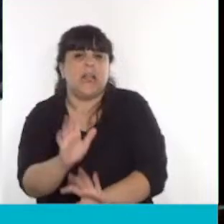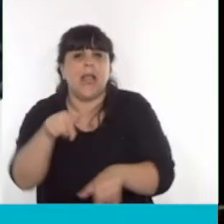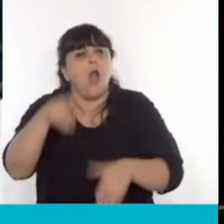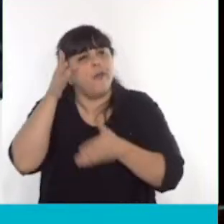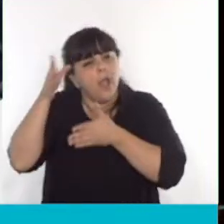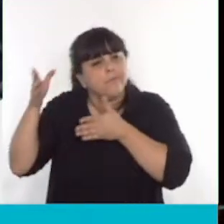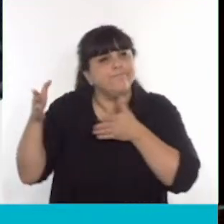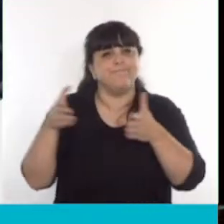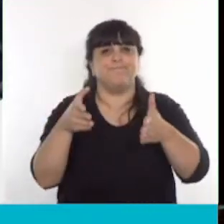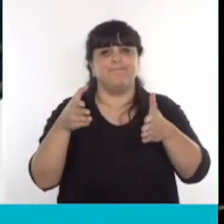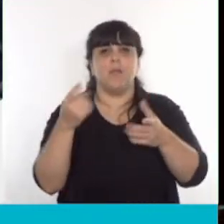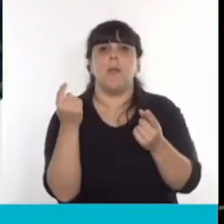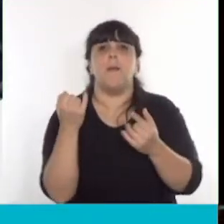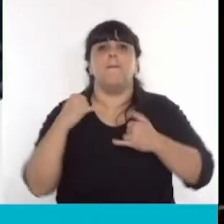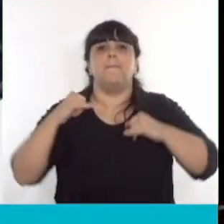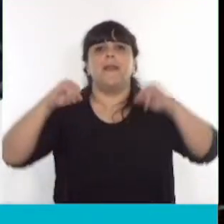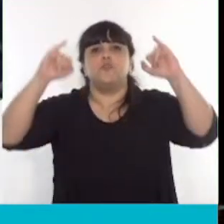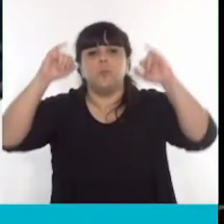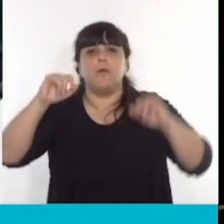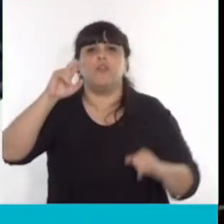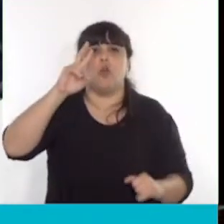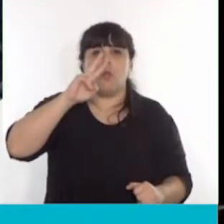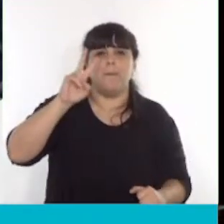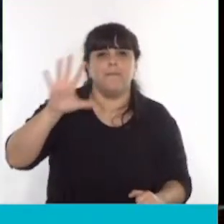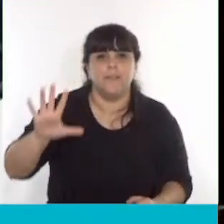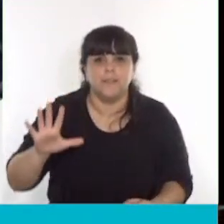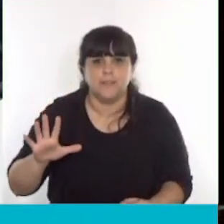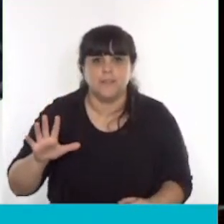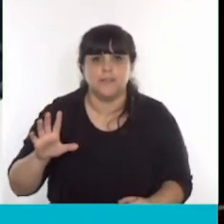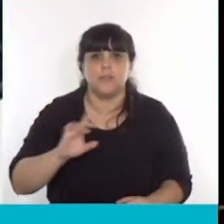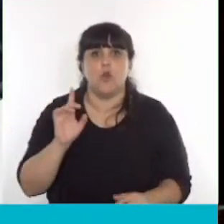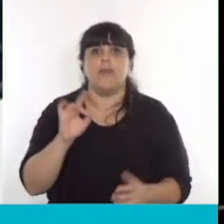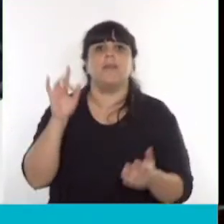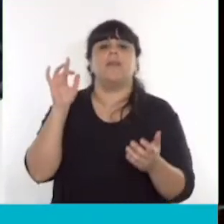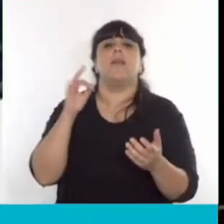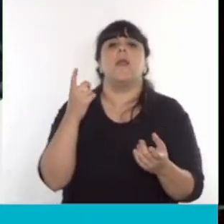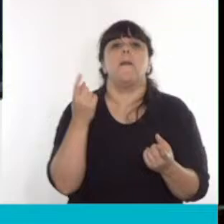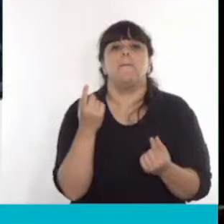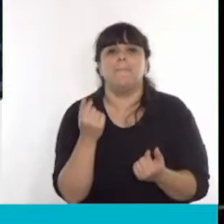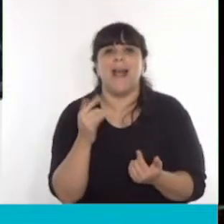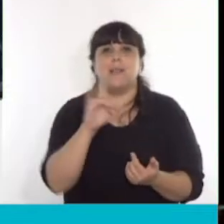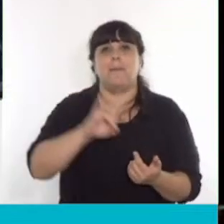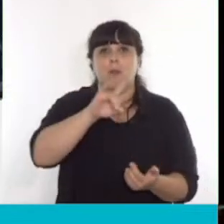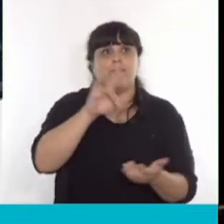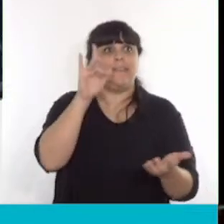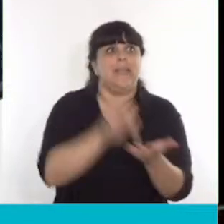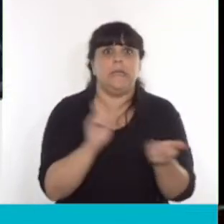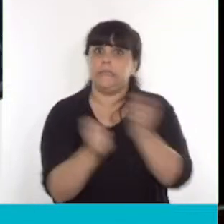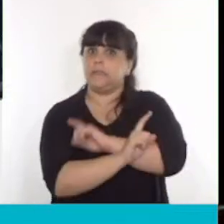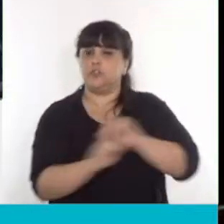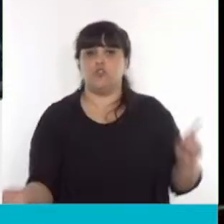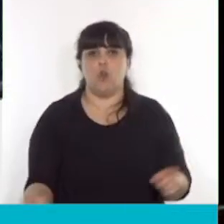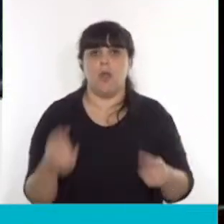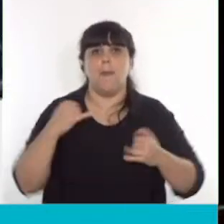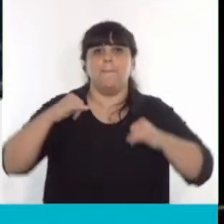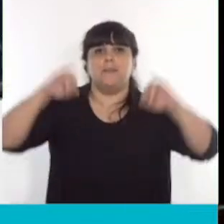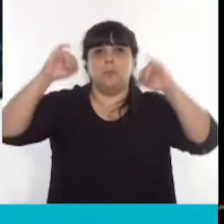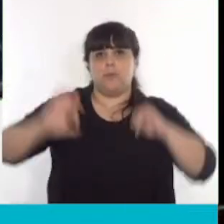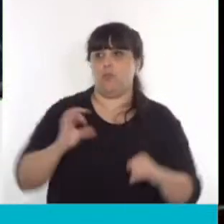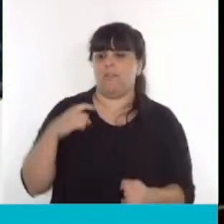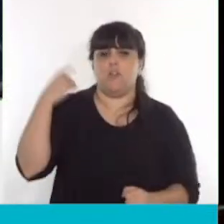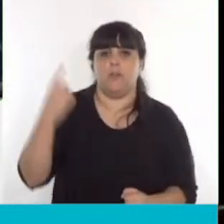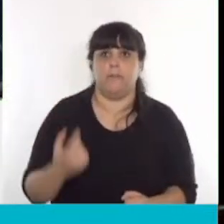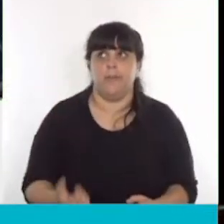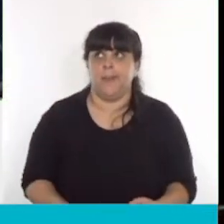del presupuesto 2025 y que no se toquen los fondos para las universidades en el presupuesto 2025. Claro,